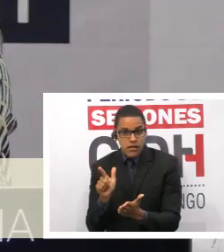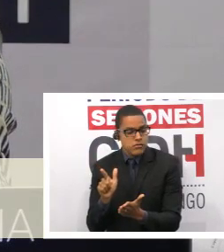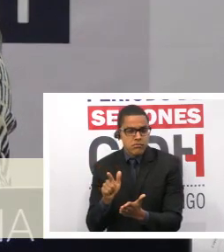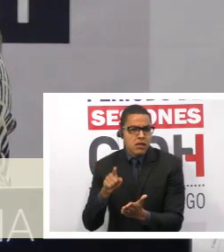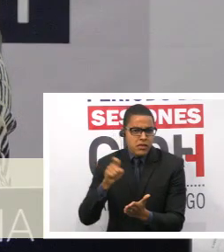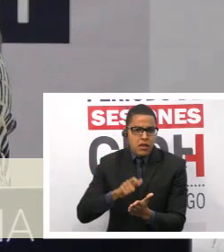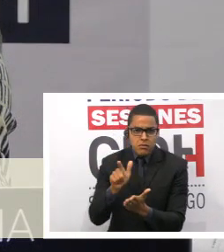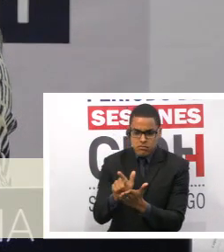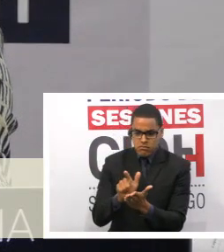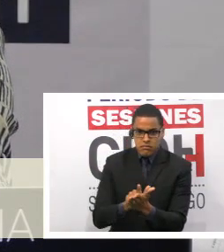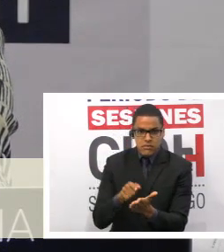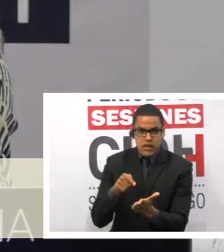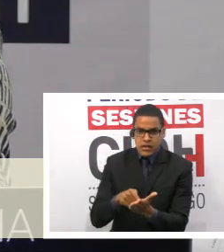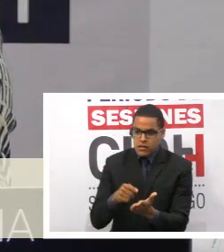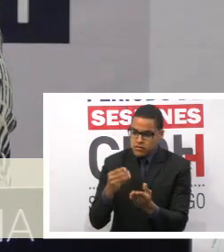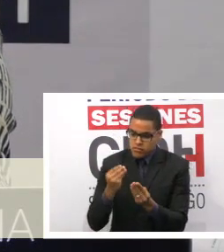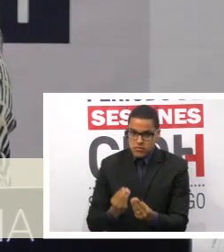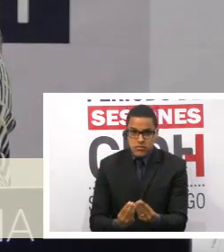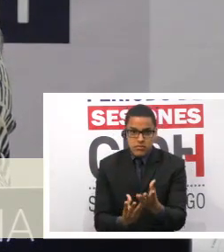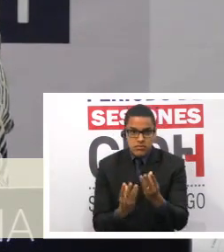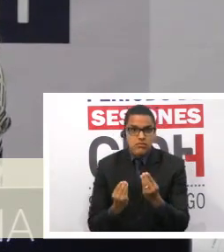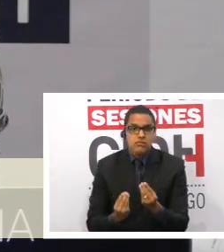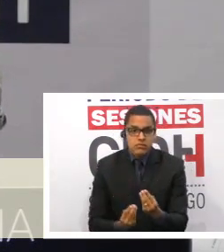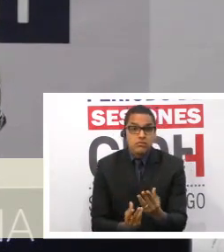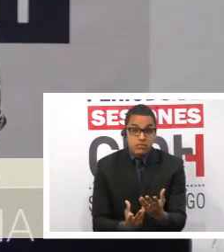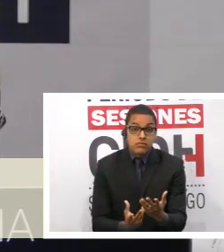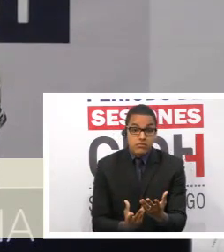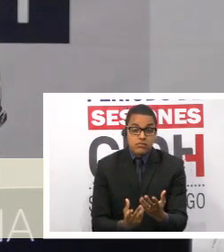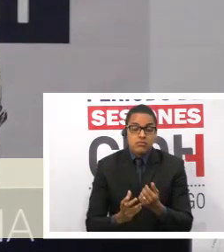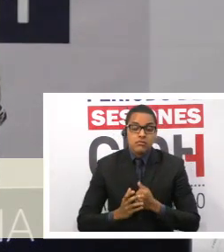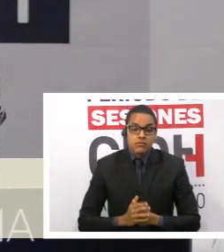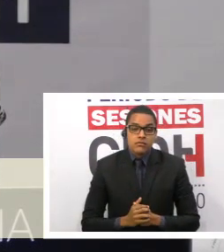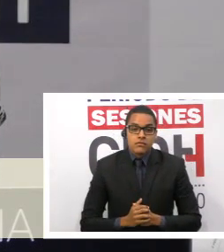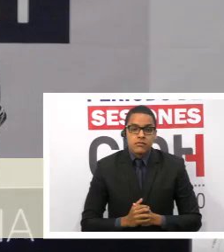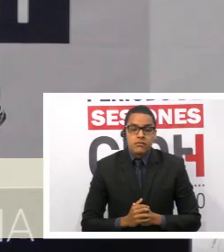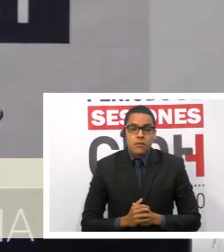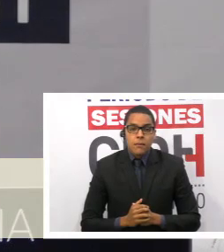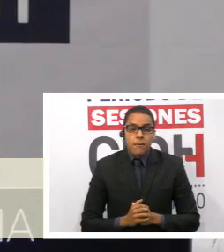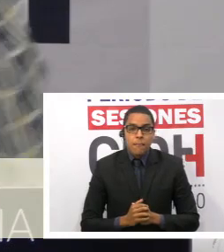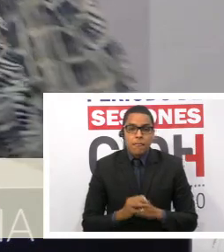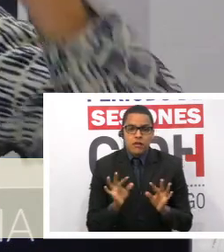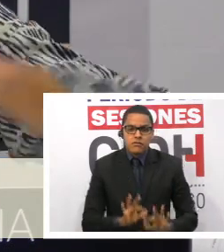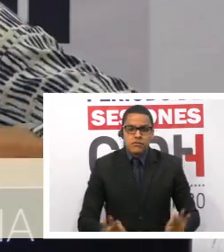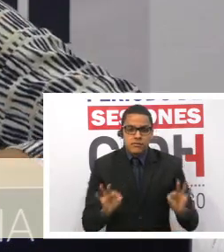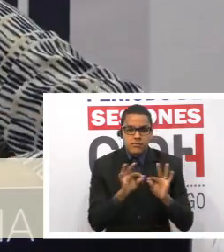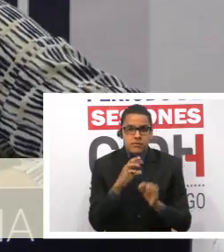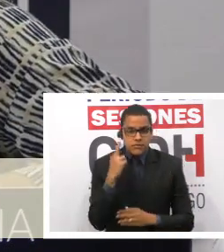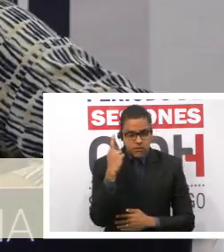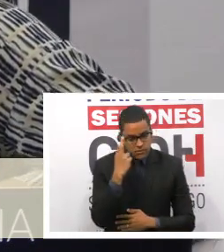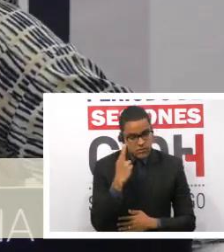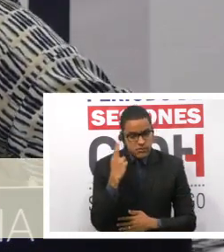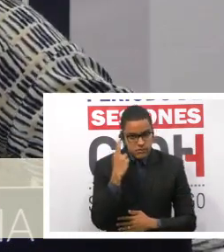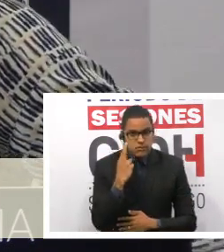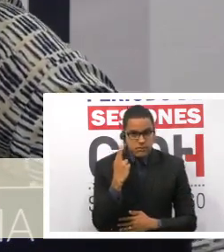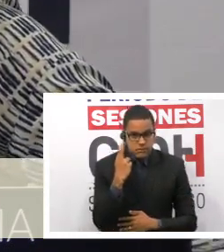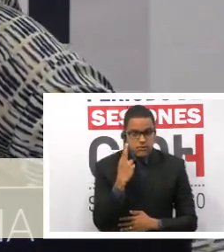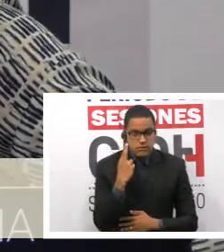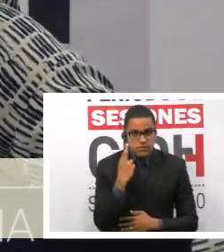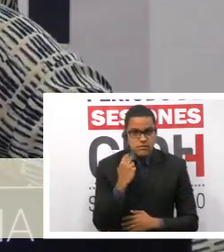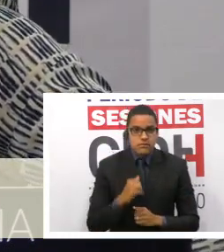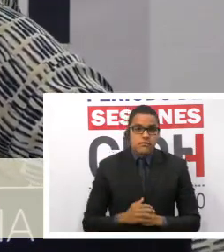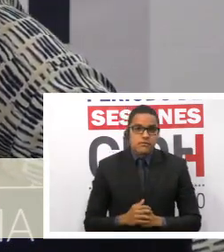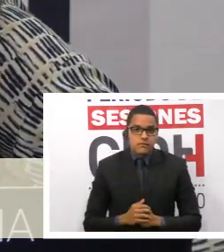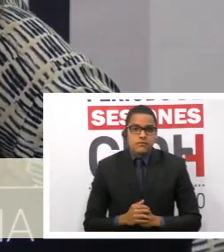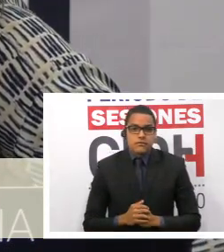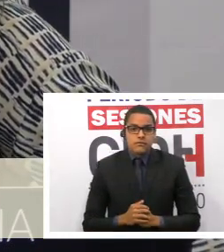a esta importante reflexión y aquí me parece también muy relevante mi